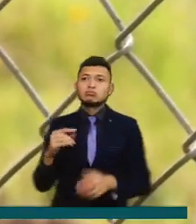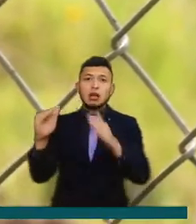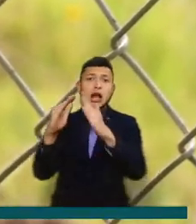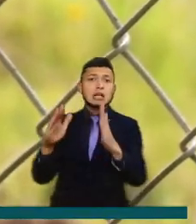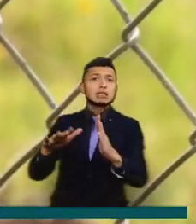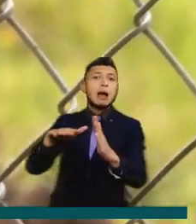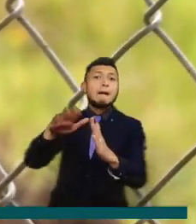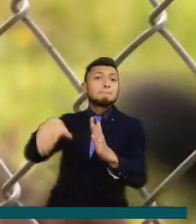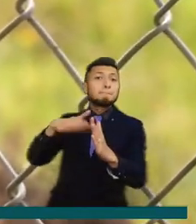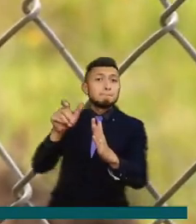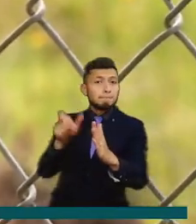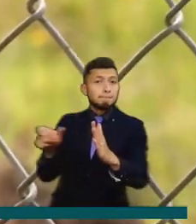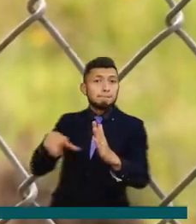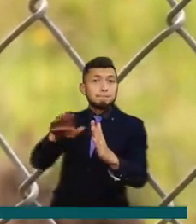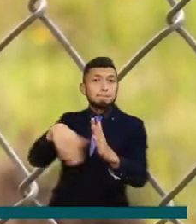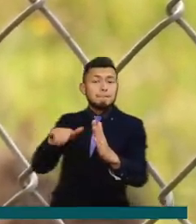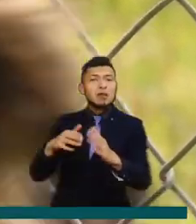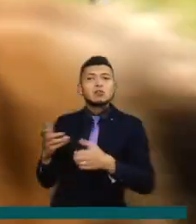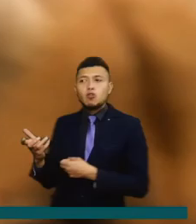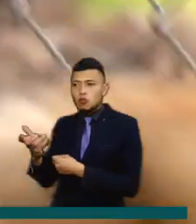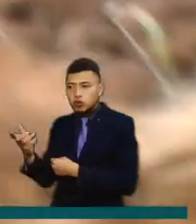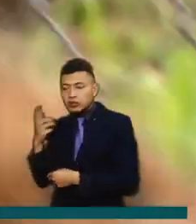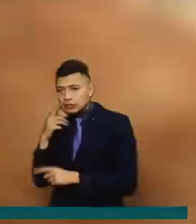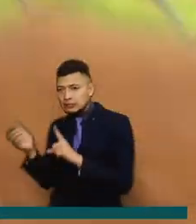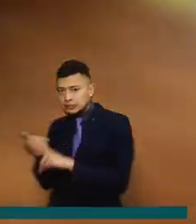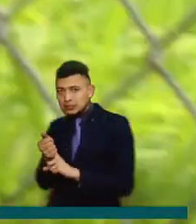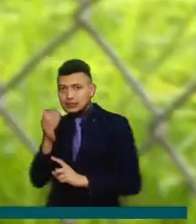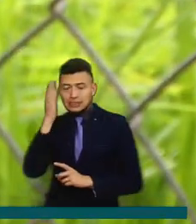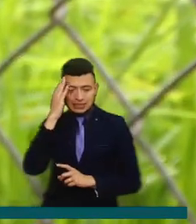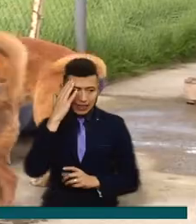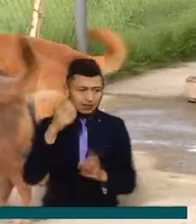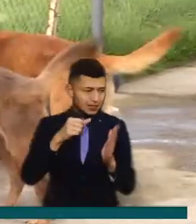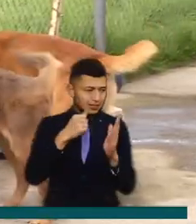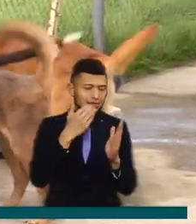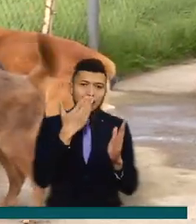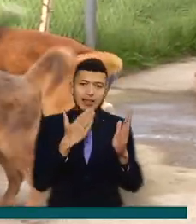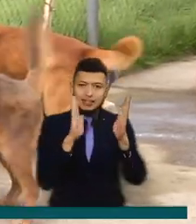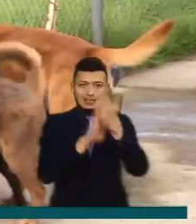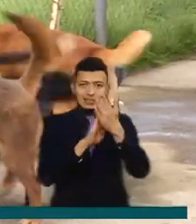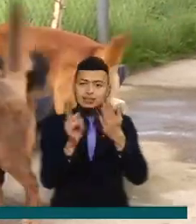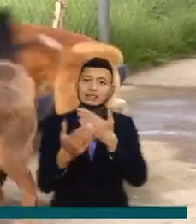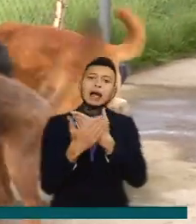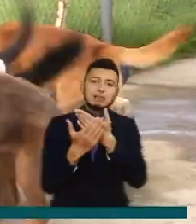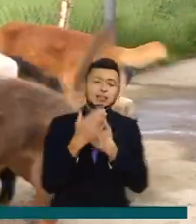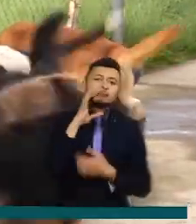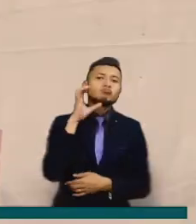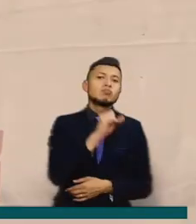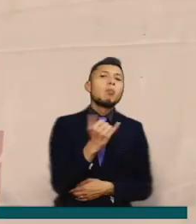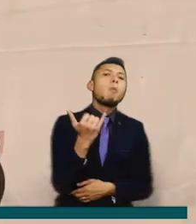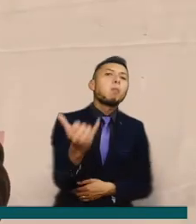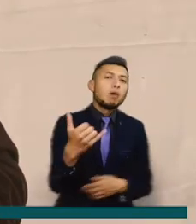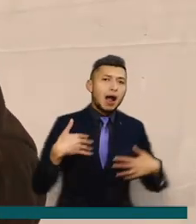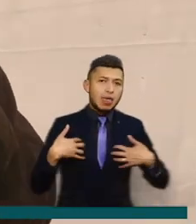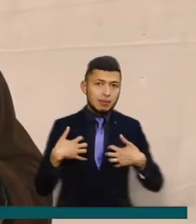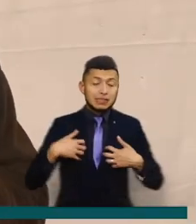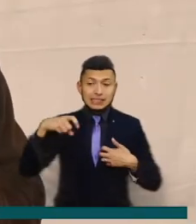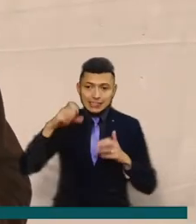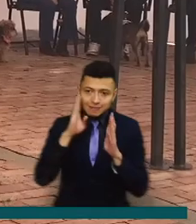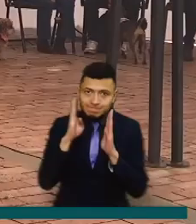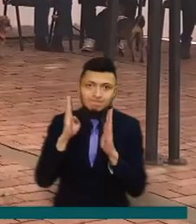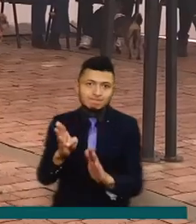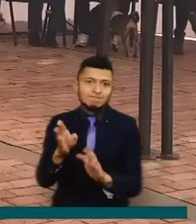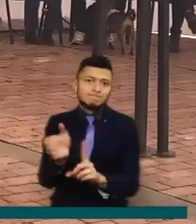sola, pues nosotros desde los bomberos podamos identificar con un sticker que hay animales al interior y que debemos